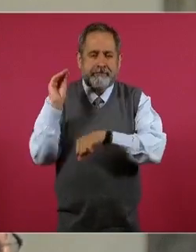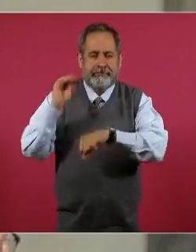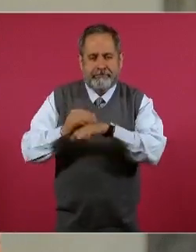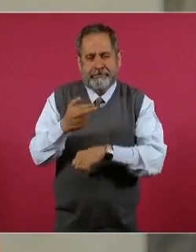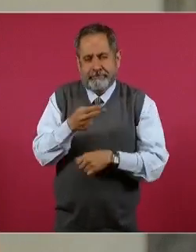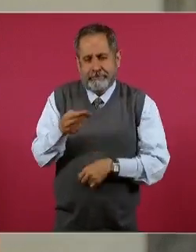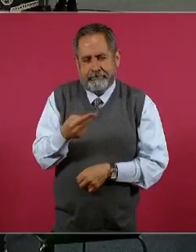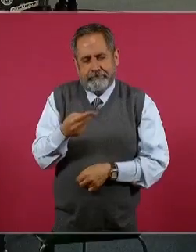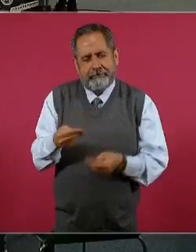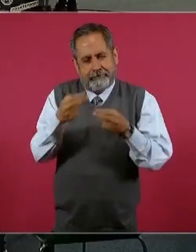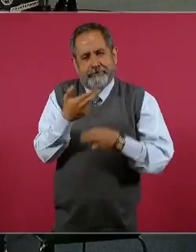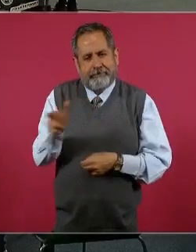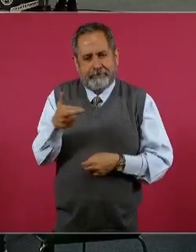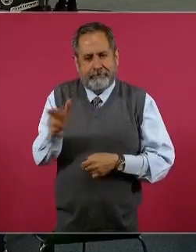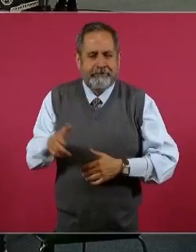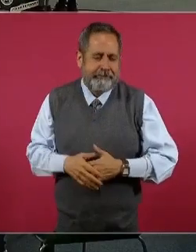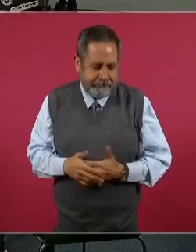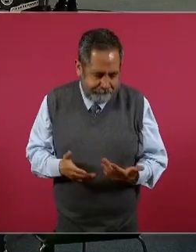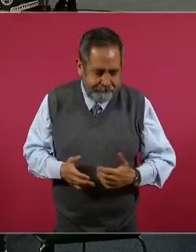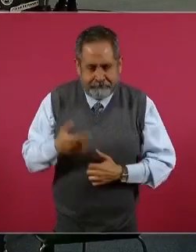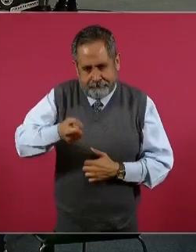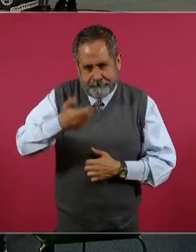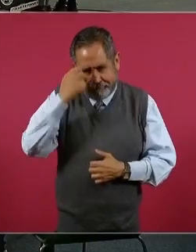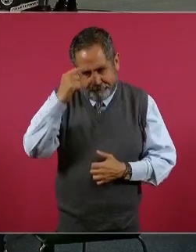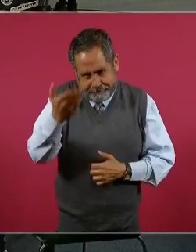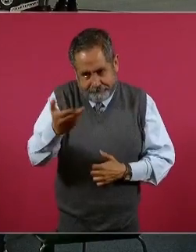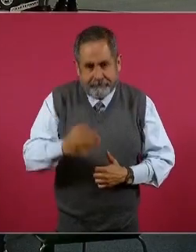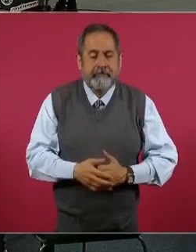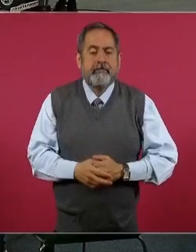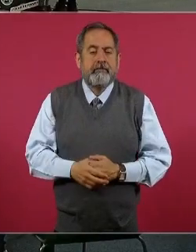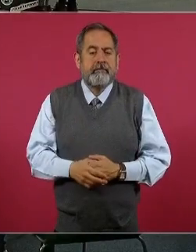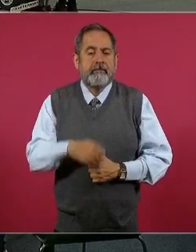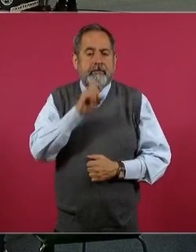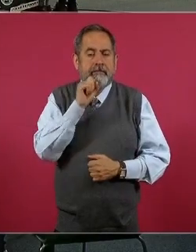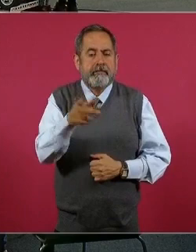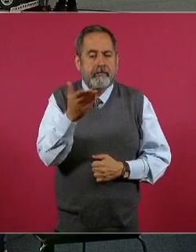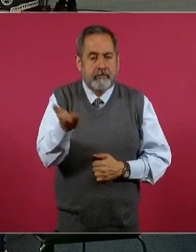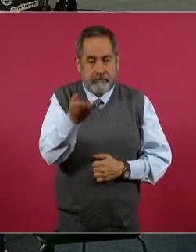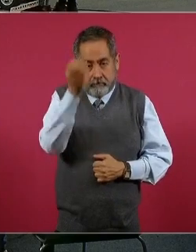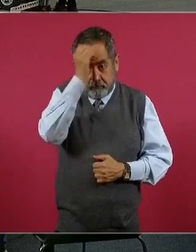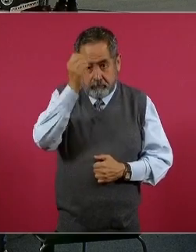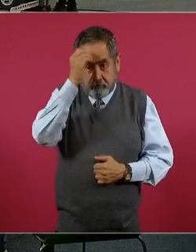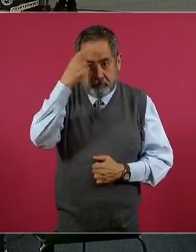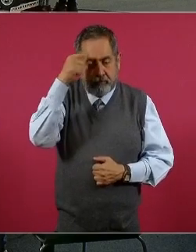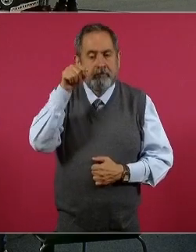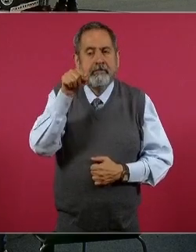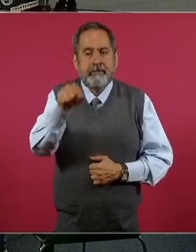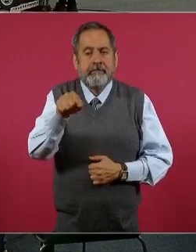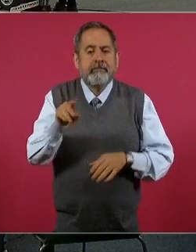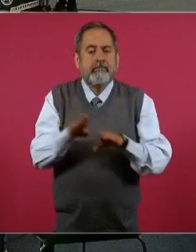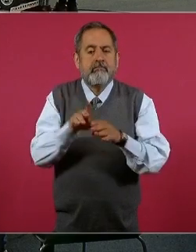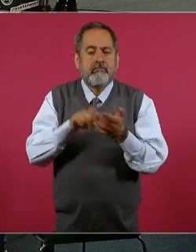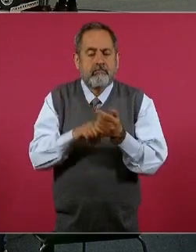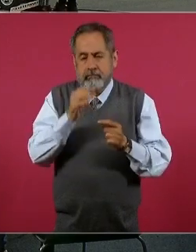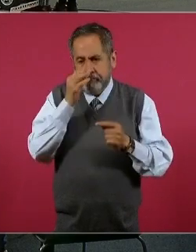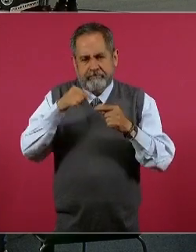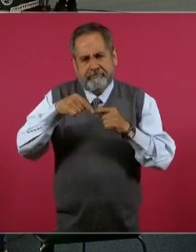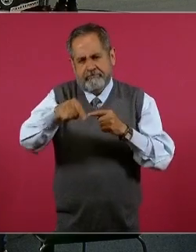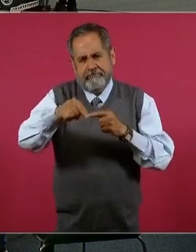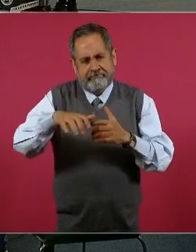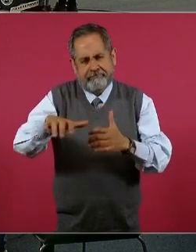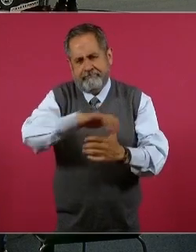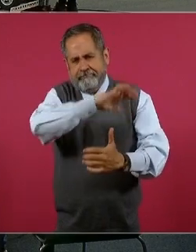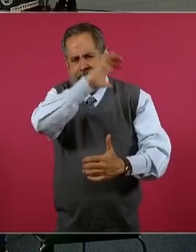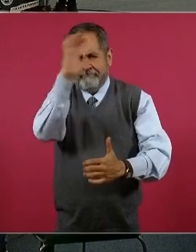saludo. Señor presidente, también su opinión, sé que usted ya está a punto de retirarse esta